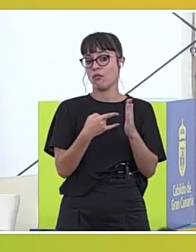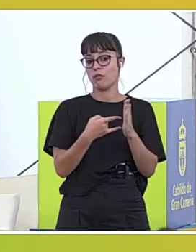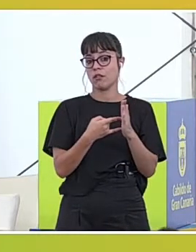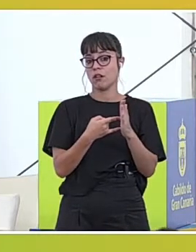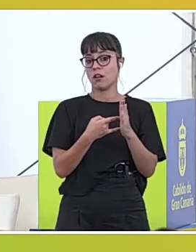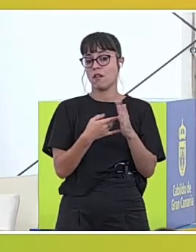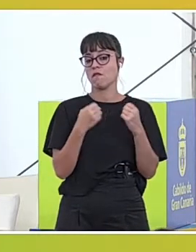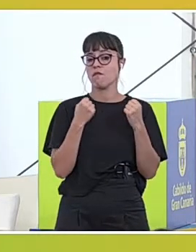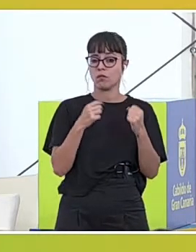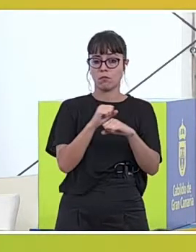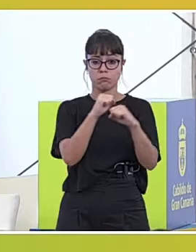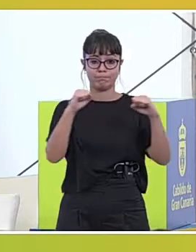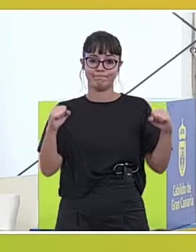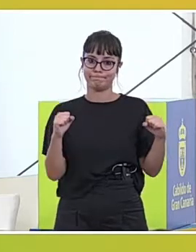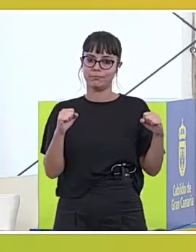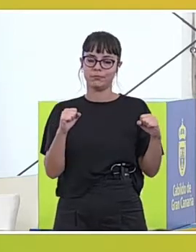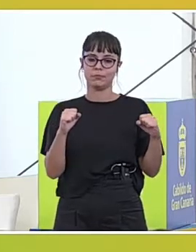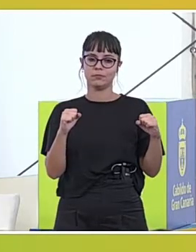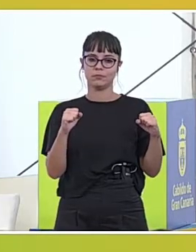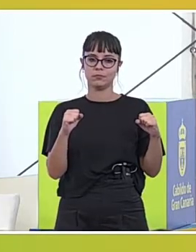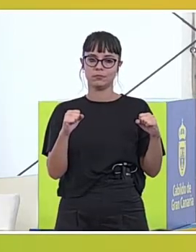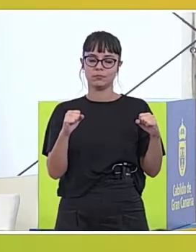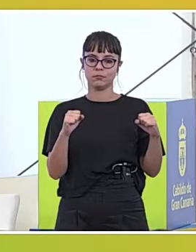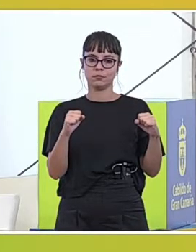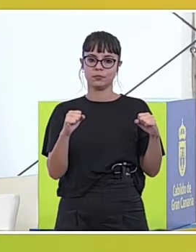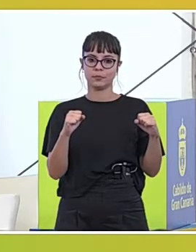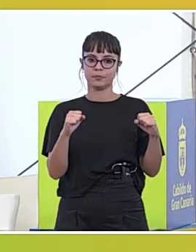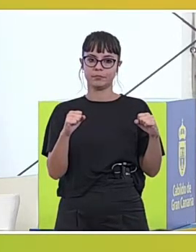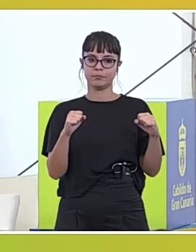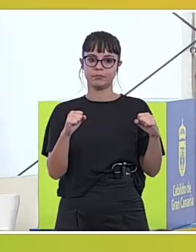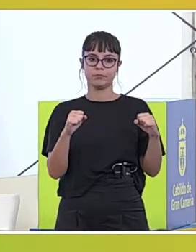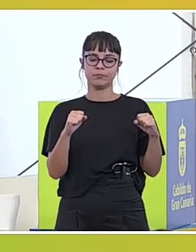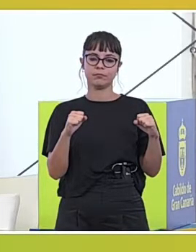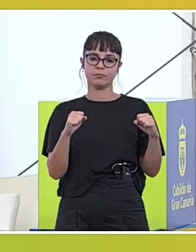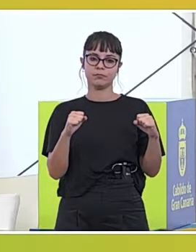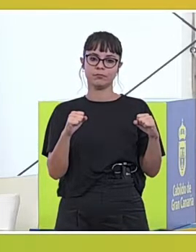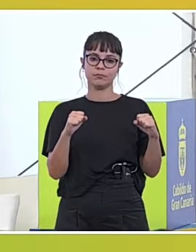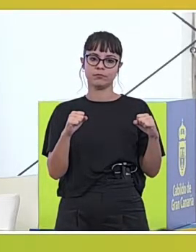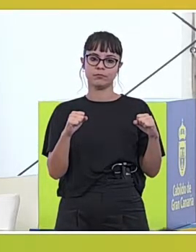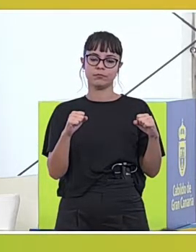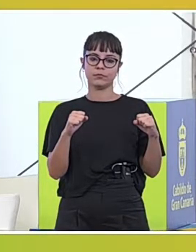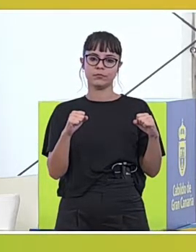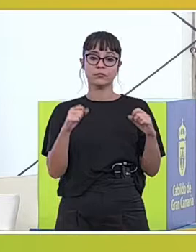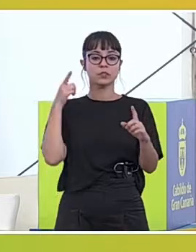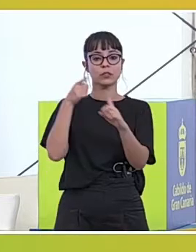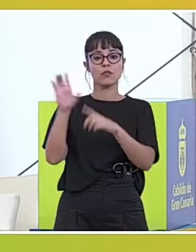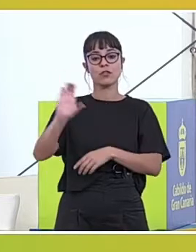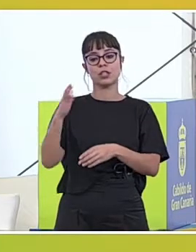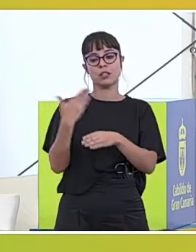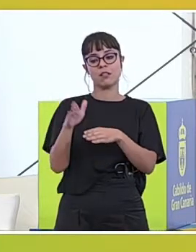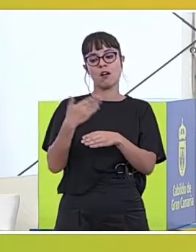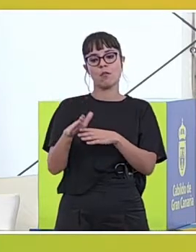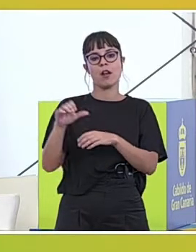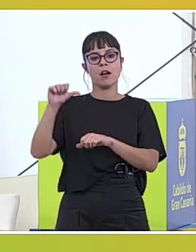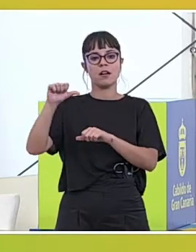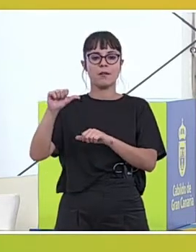suficientemente robusta y establecida para poder decir, oye, yo tengo mi salmuera, la paso por esta tecnología y mira qué bonitos productos